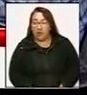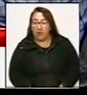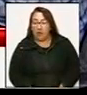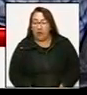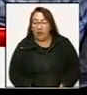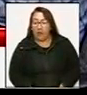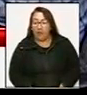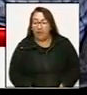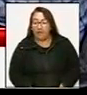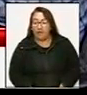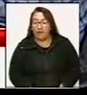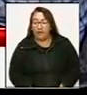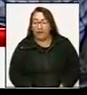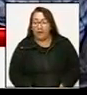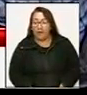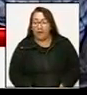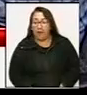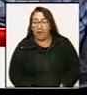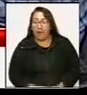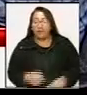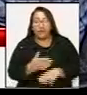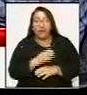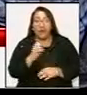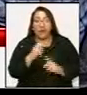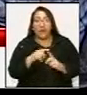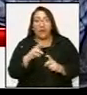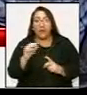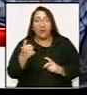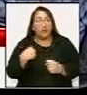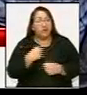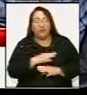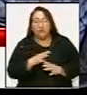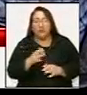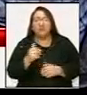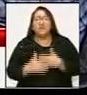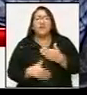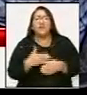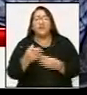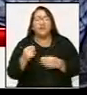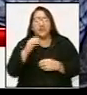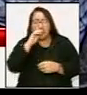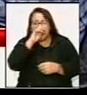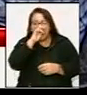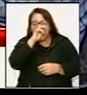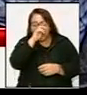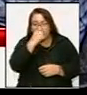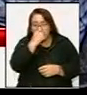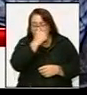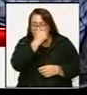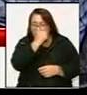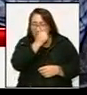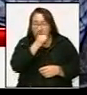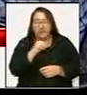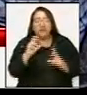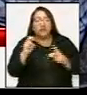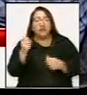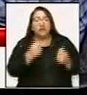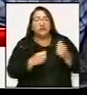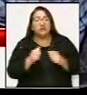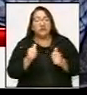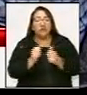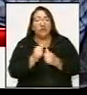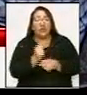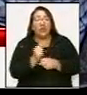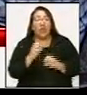Sí. Había una comisión de la Contraloría, no ese tema lo iba. ¿Y los procedimientos que ustedes tuvieron, administrativos y de